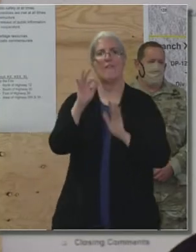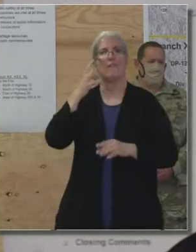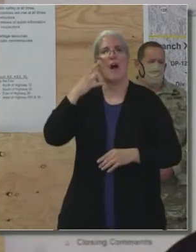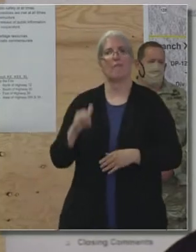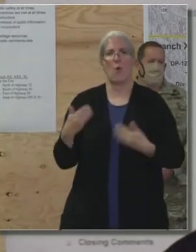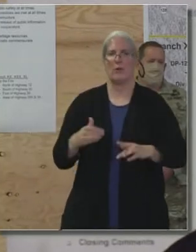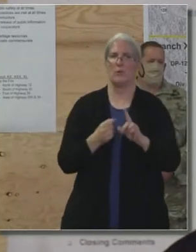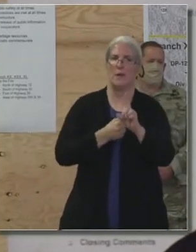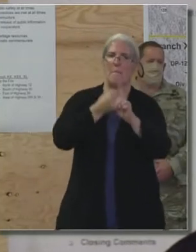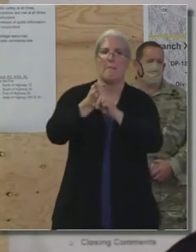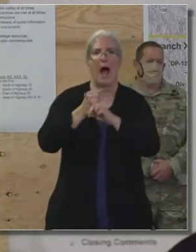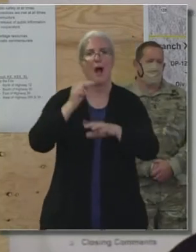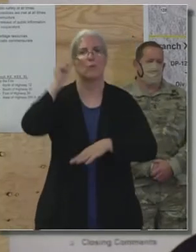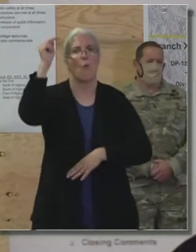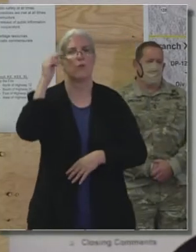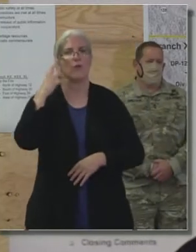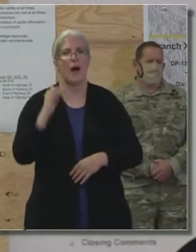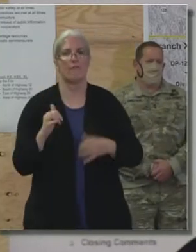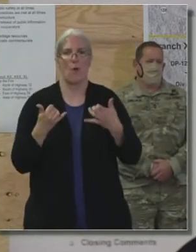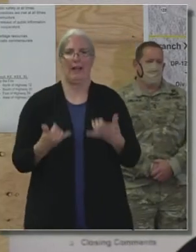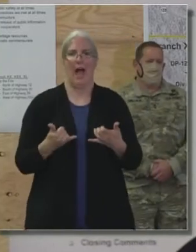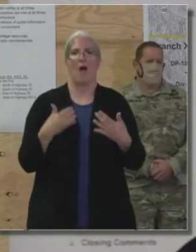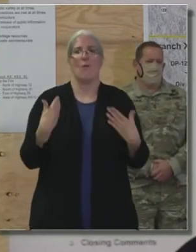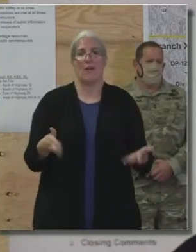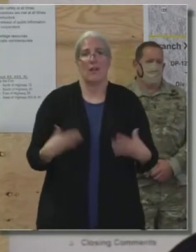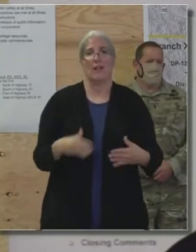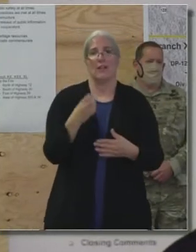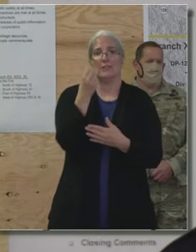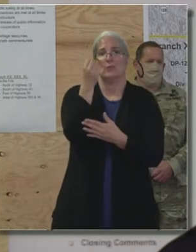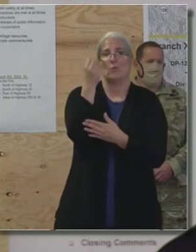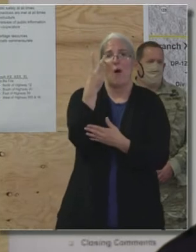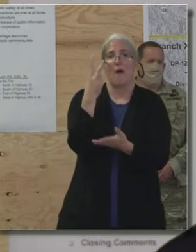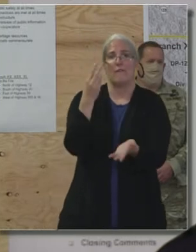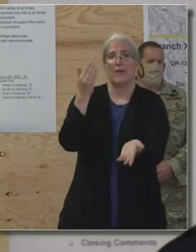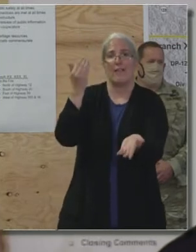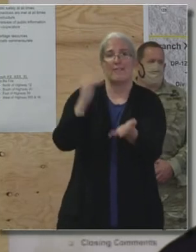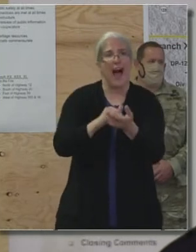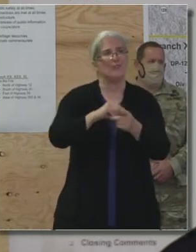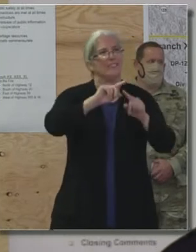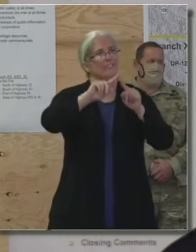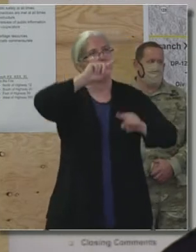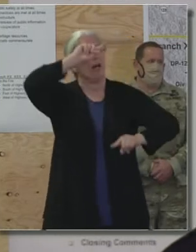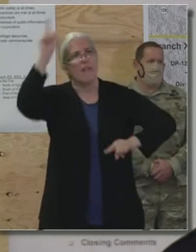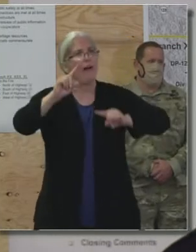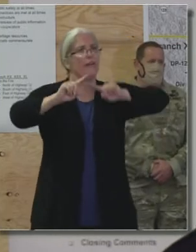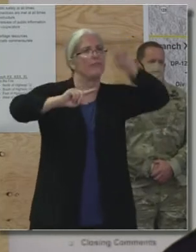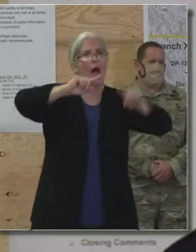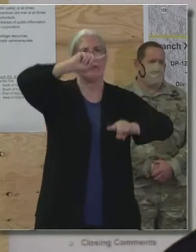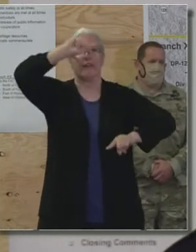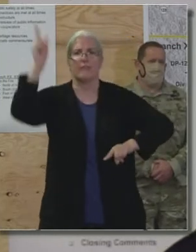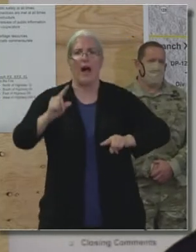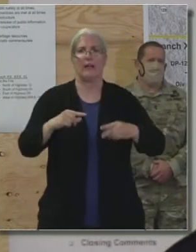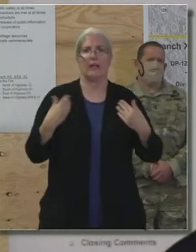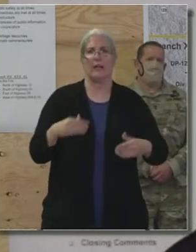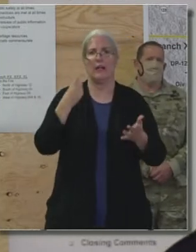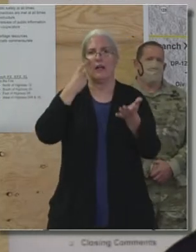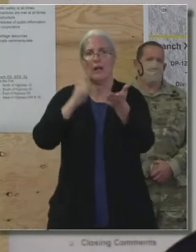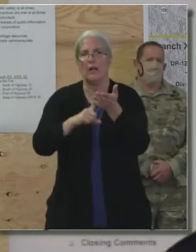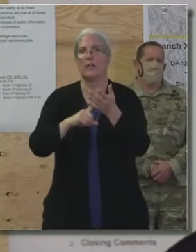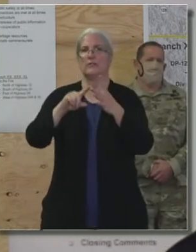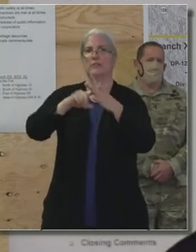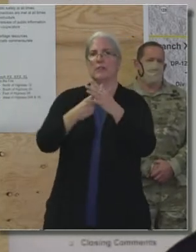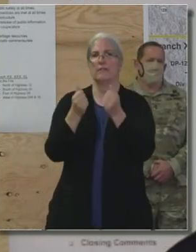norte de california y eso es debido a que hubo unas 12 miles relámpagos en un período de 72